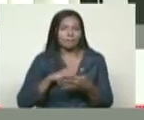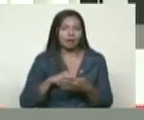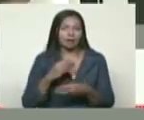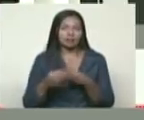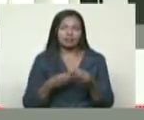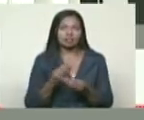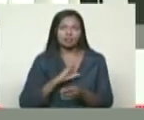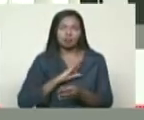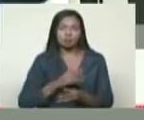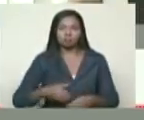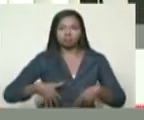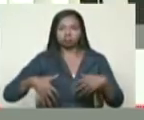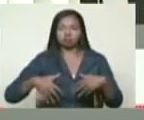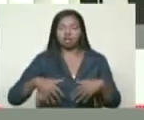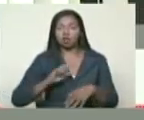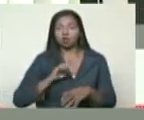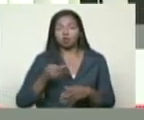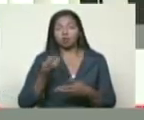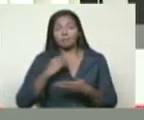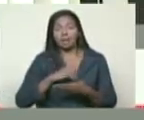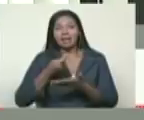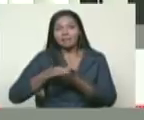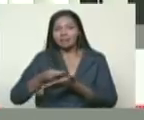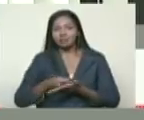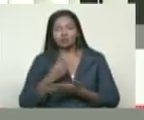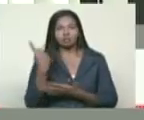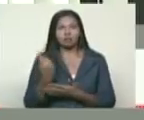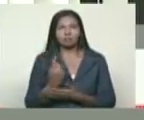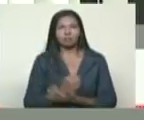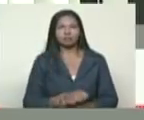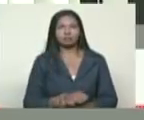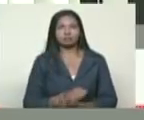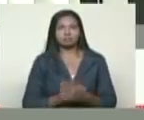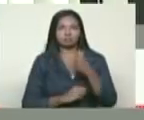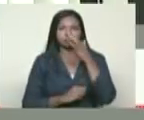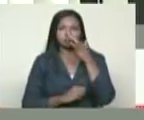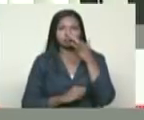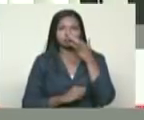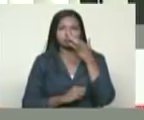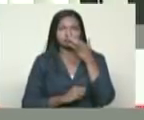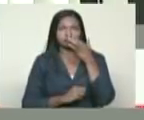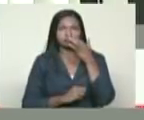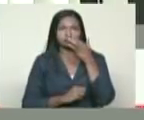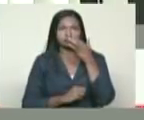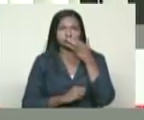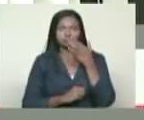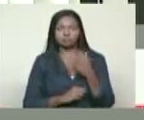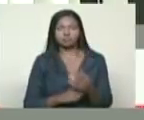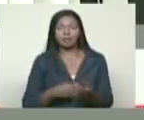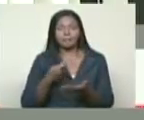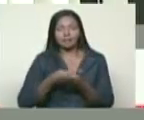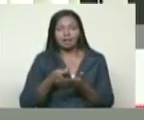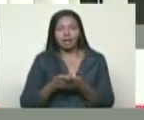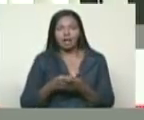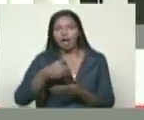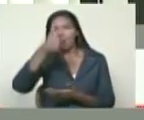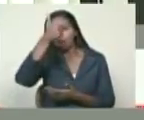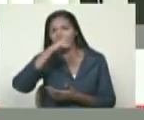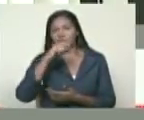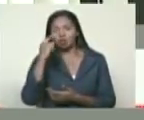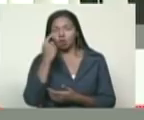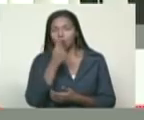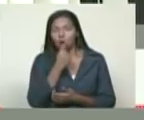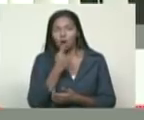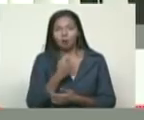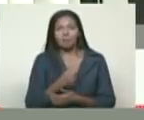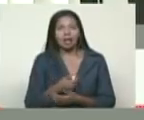de capital, solamente de inversiones. No, el ALBA es la misión milagro, la operación milagro. El ALBA es el